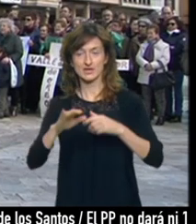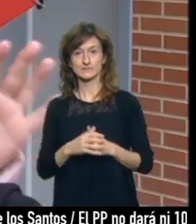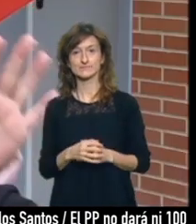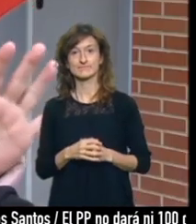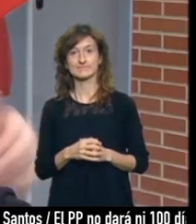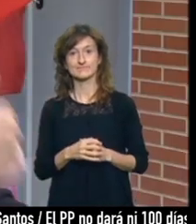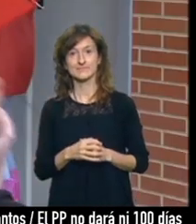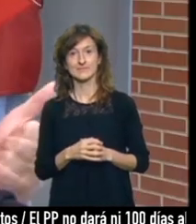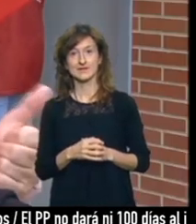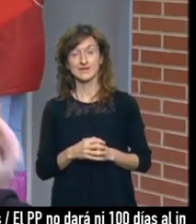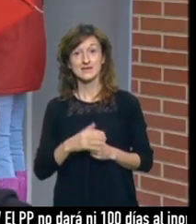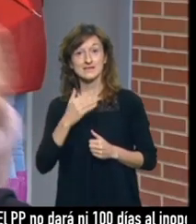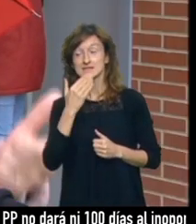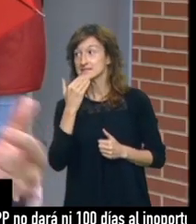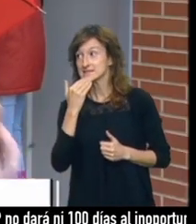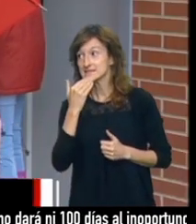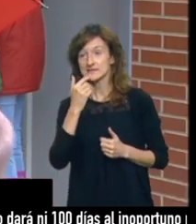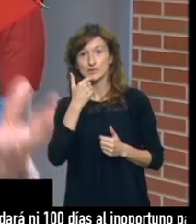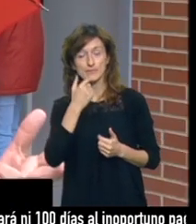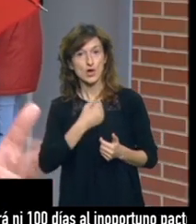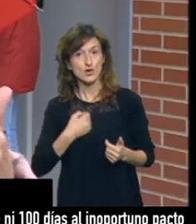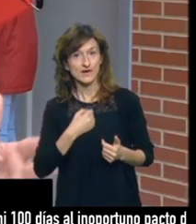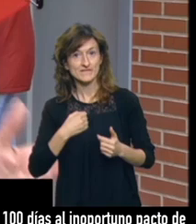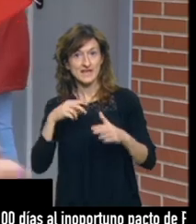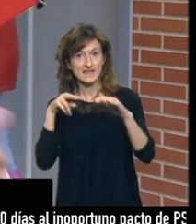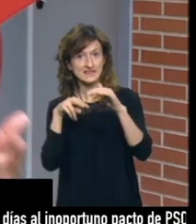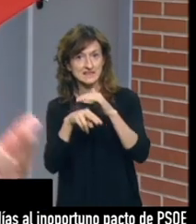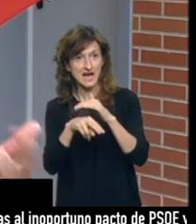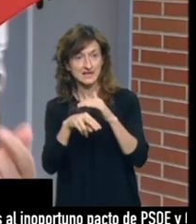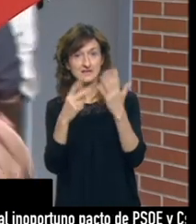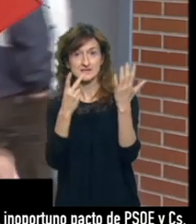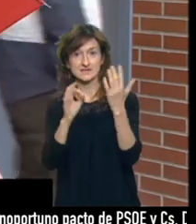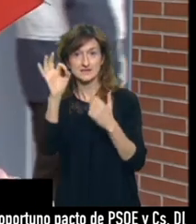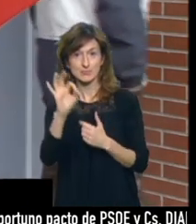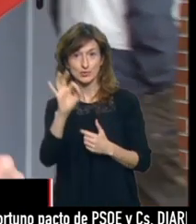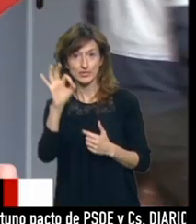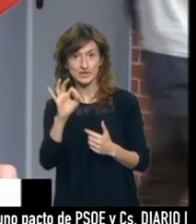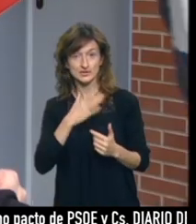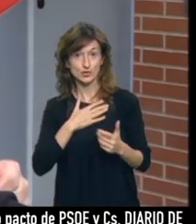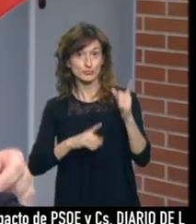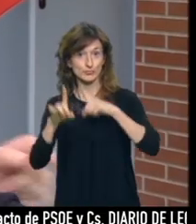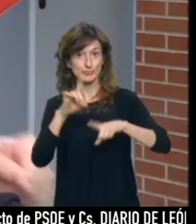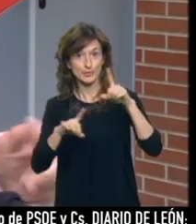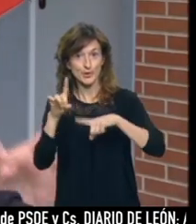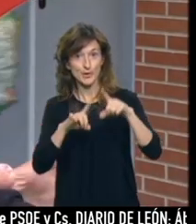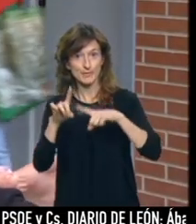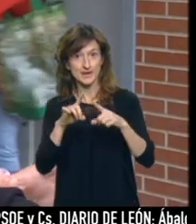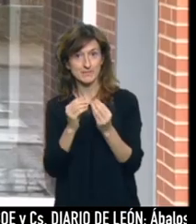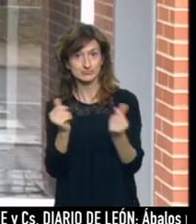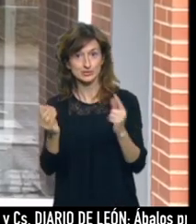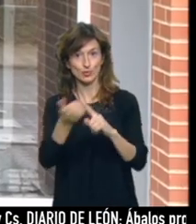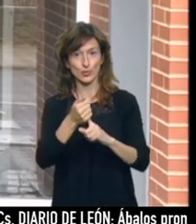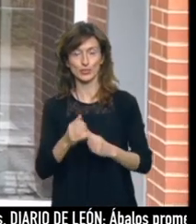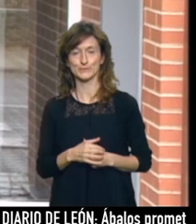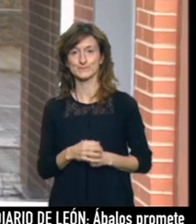nos dejaran ir, hacernos TAF, ecografías, todo esto, el 70% de los problemas que tenemos aquí se nos iban a